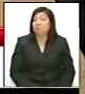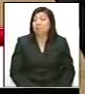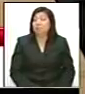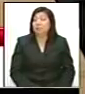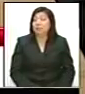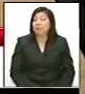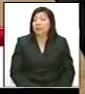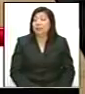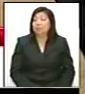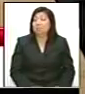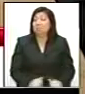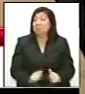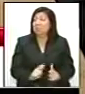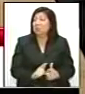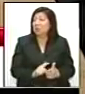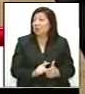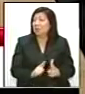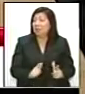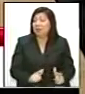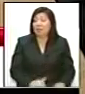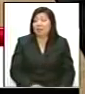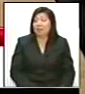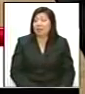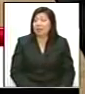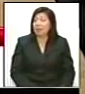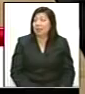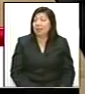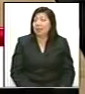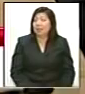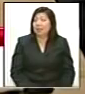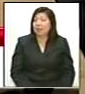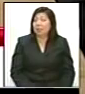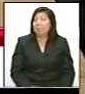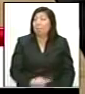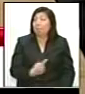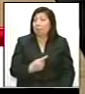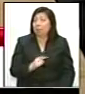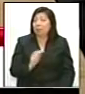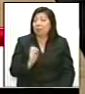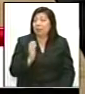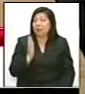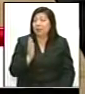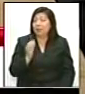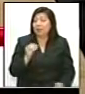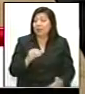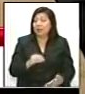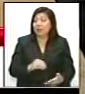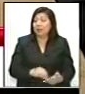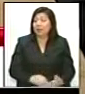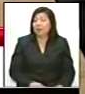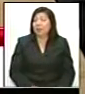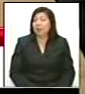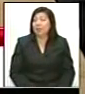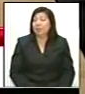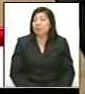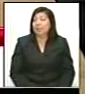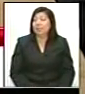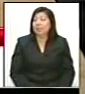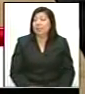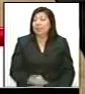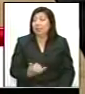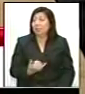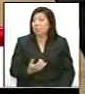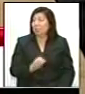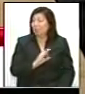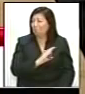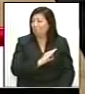lógicamente, y ha quedado libre de toda culpabilidad, está bien que se le haya mandado como agregado. Pero si no, esto es un